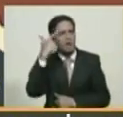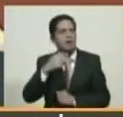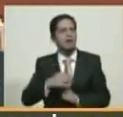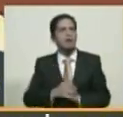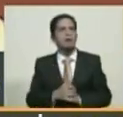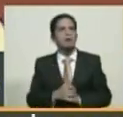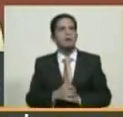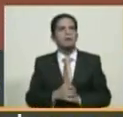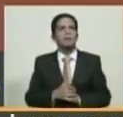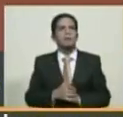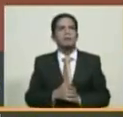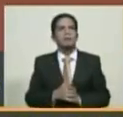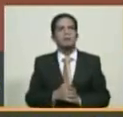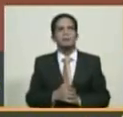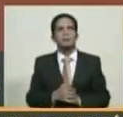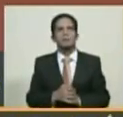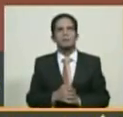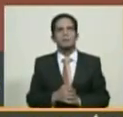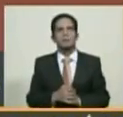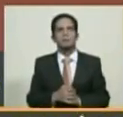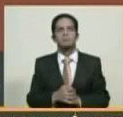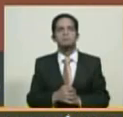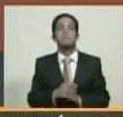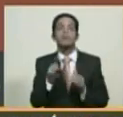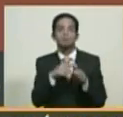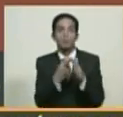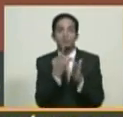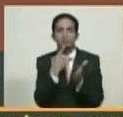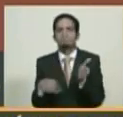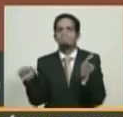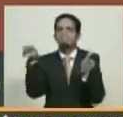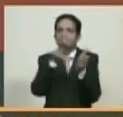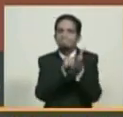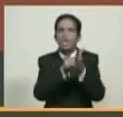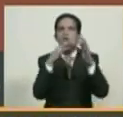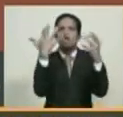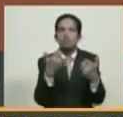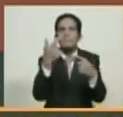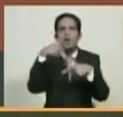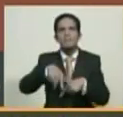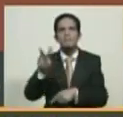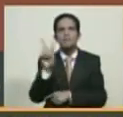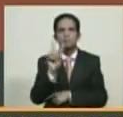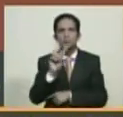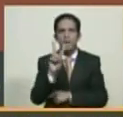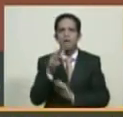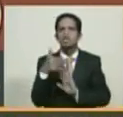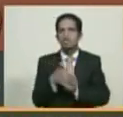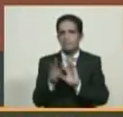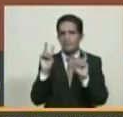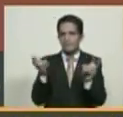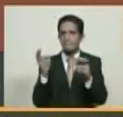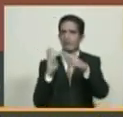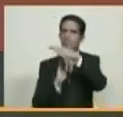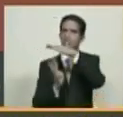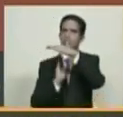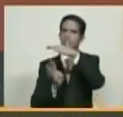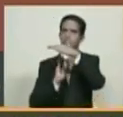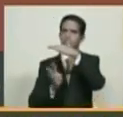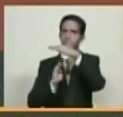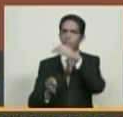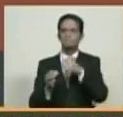decirlo. Voy a repetir las cifras de Venezuela sobre el tema migratorio. Voy a